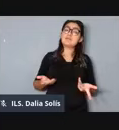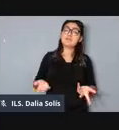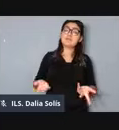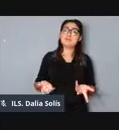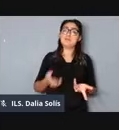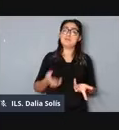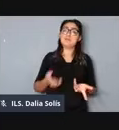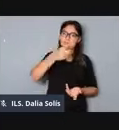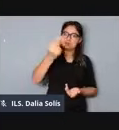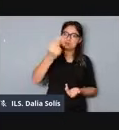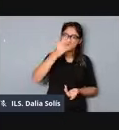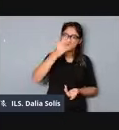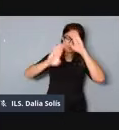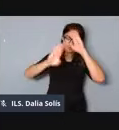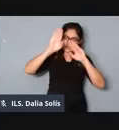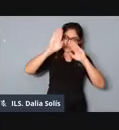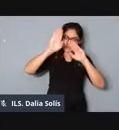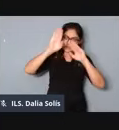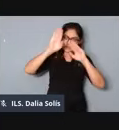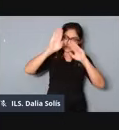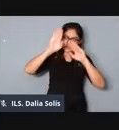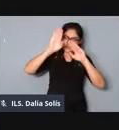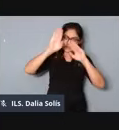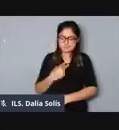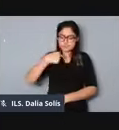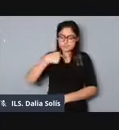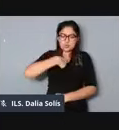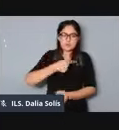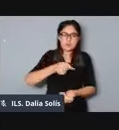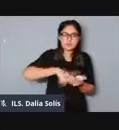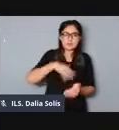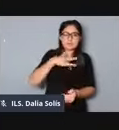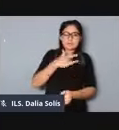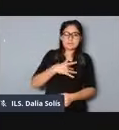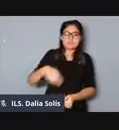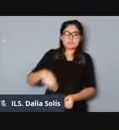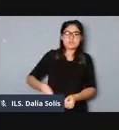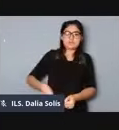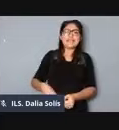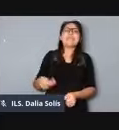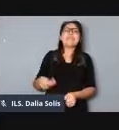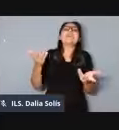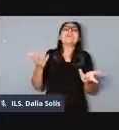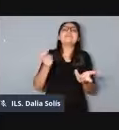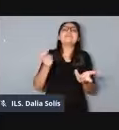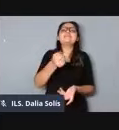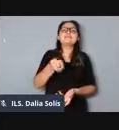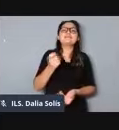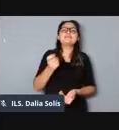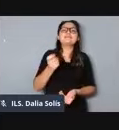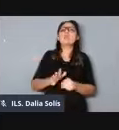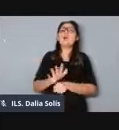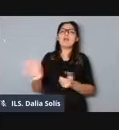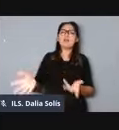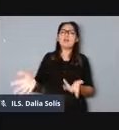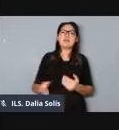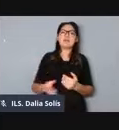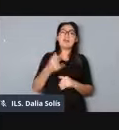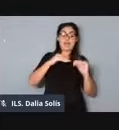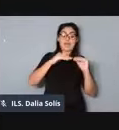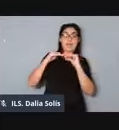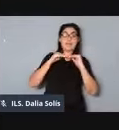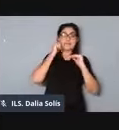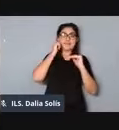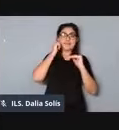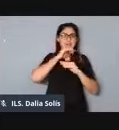de culpabilidad o un sentimiento de culpa. ¿Por qué? Porque es que no es parejo, ¿verdad? No es para todos, o sea, no es